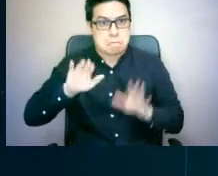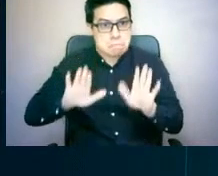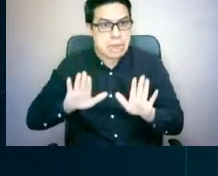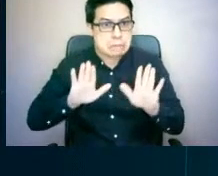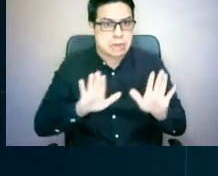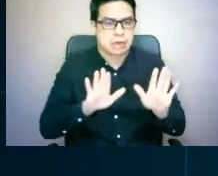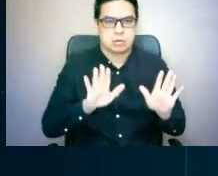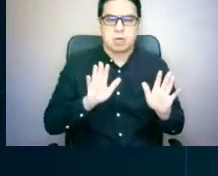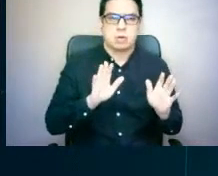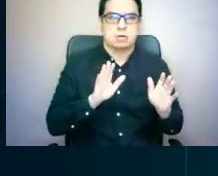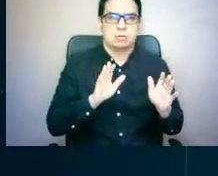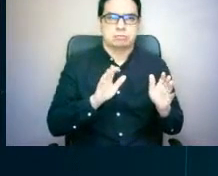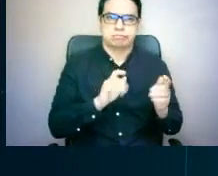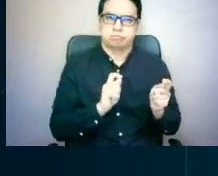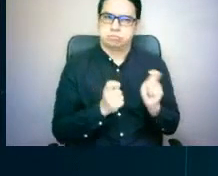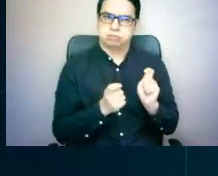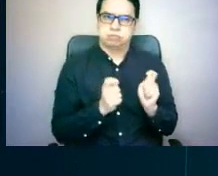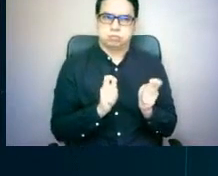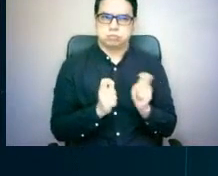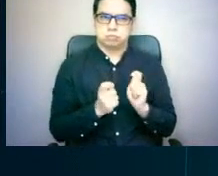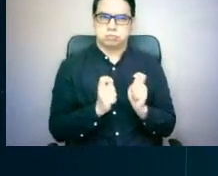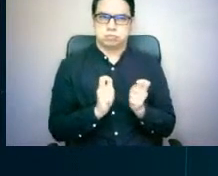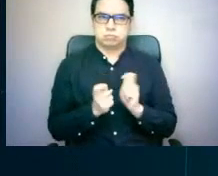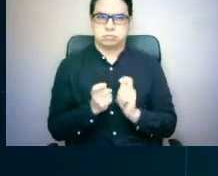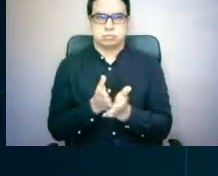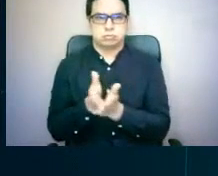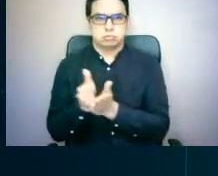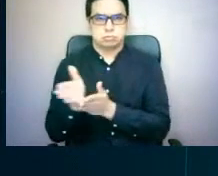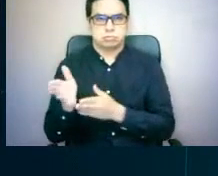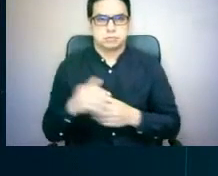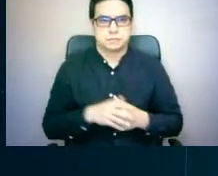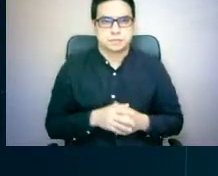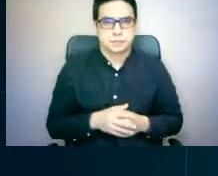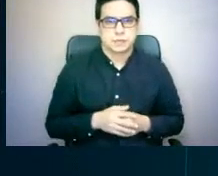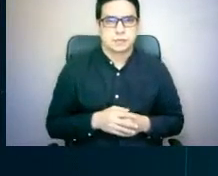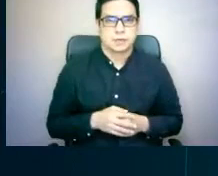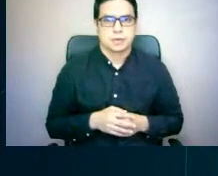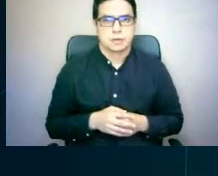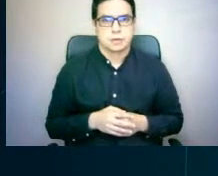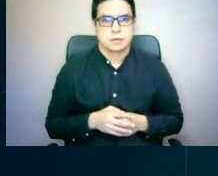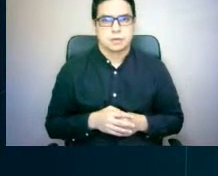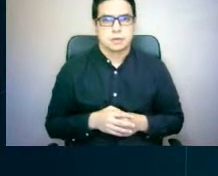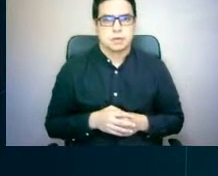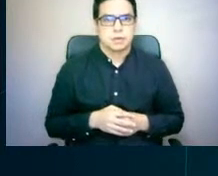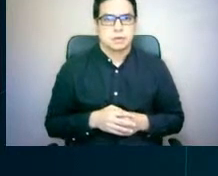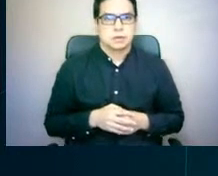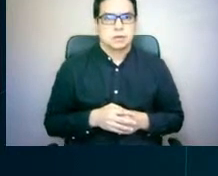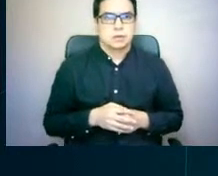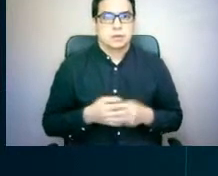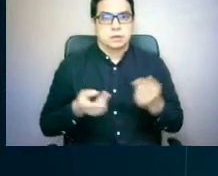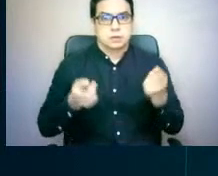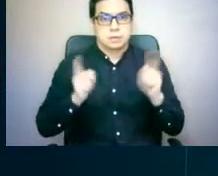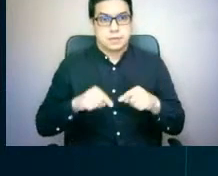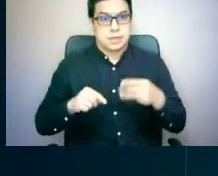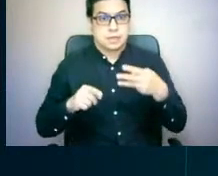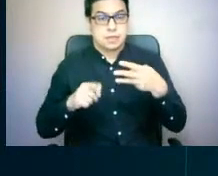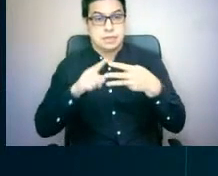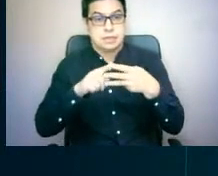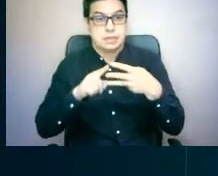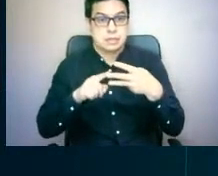afectación del medio ambiente y a la emisión de gases de efecto invernadero. Las tres tecnologías que